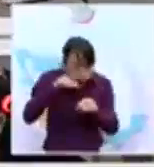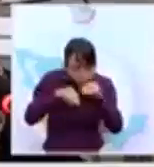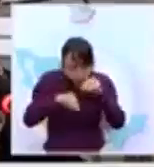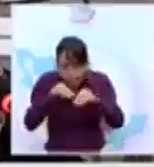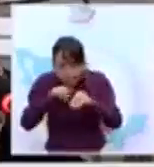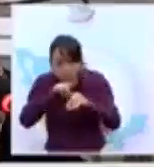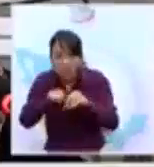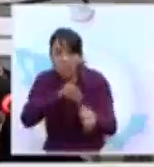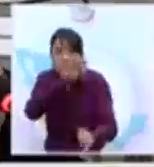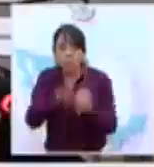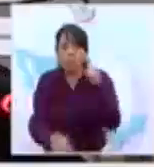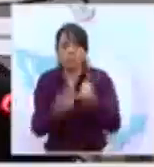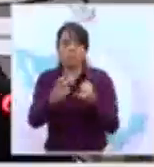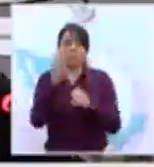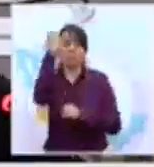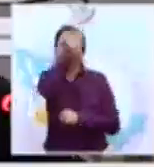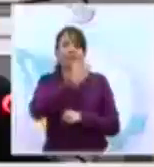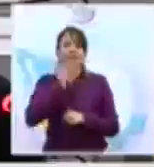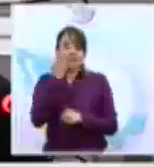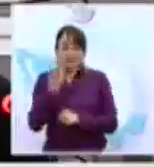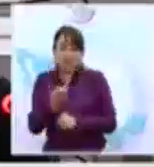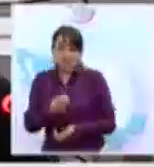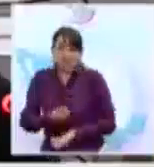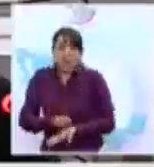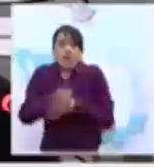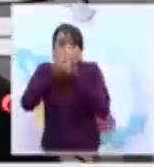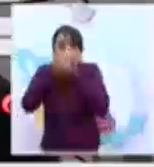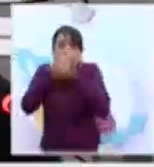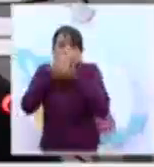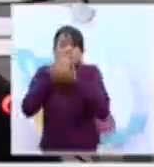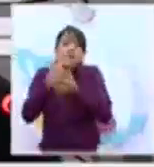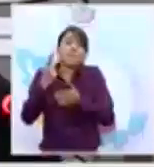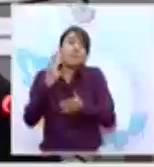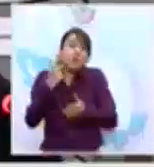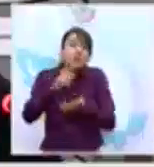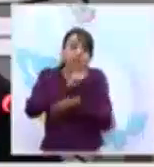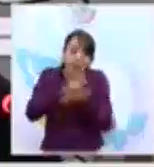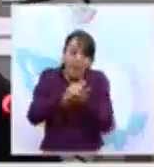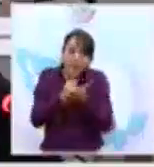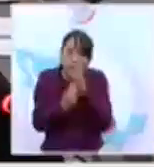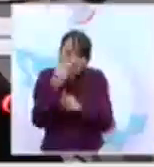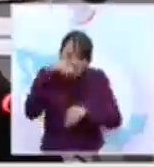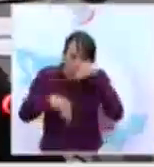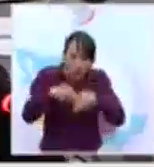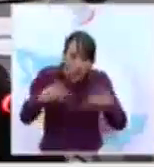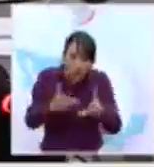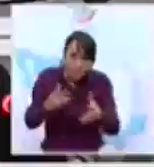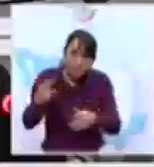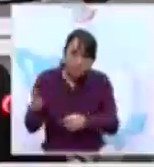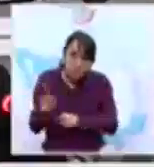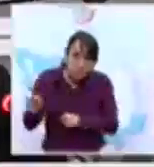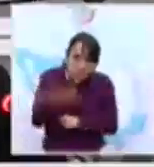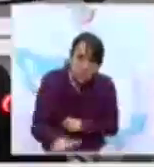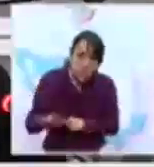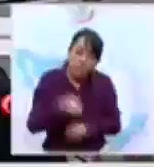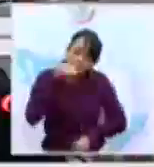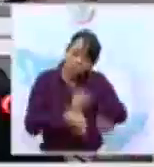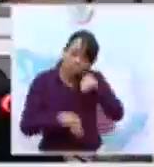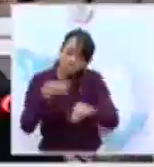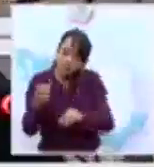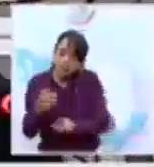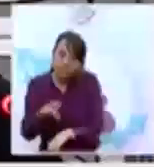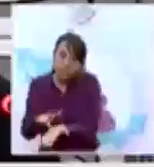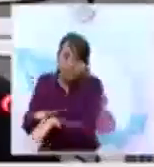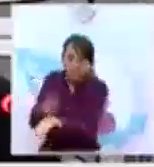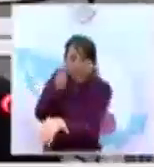política pública. Por lo tanto, tiene que tener un uso ese resultado. En la mañana veíamos en